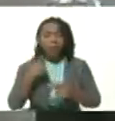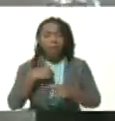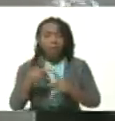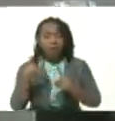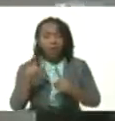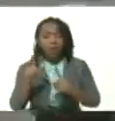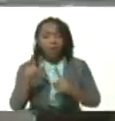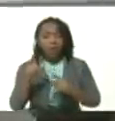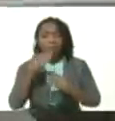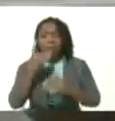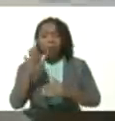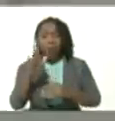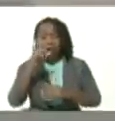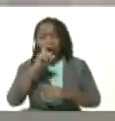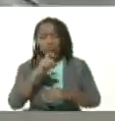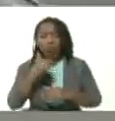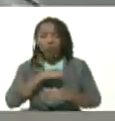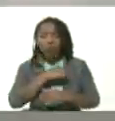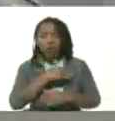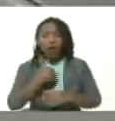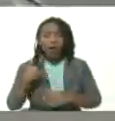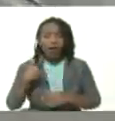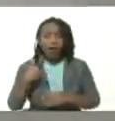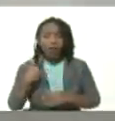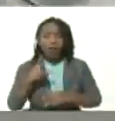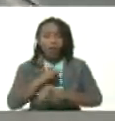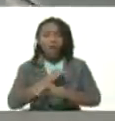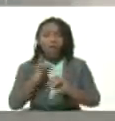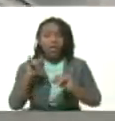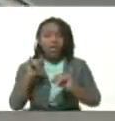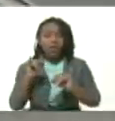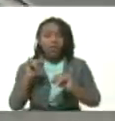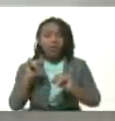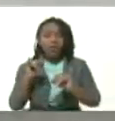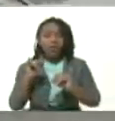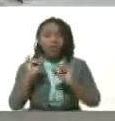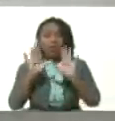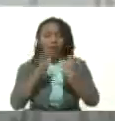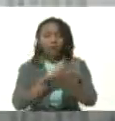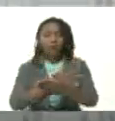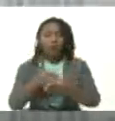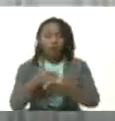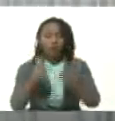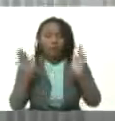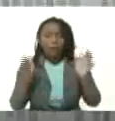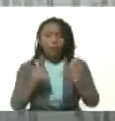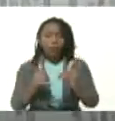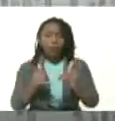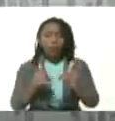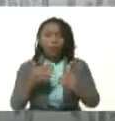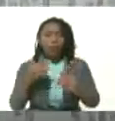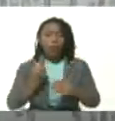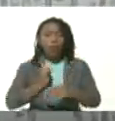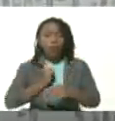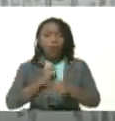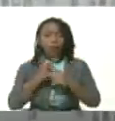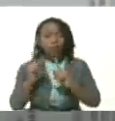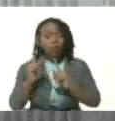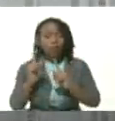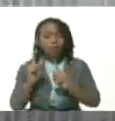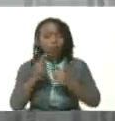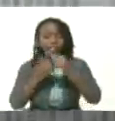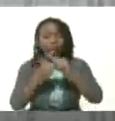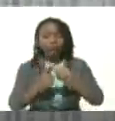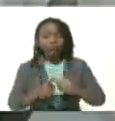el año próximo aspiramos terminar con unas 10 millones de unidades. Y cualquier poco granito que le